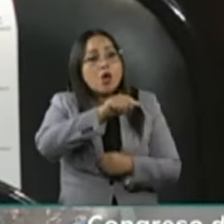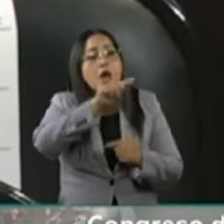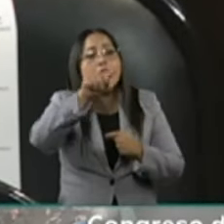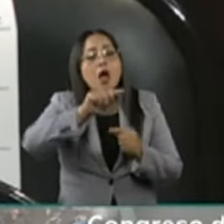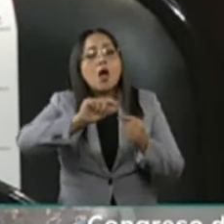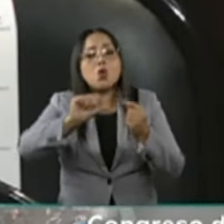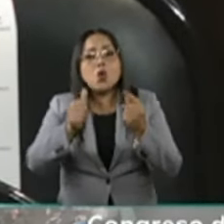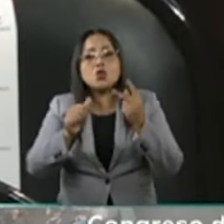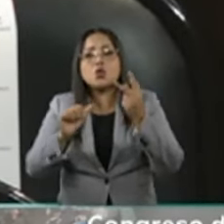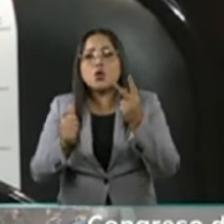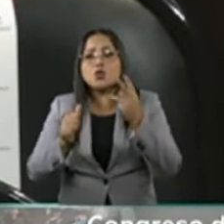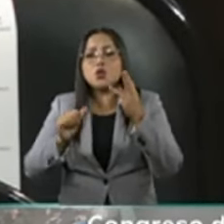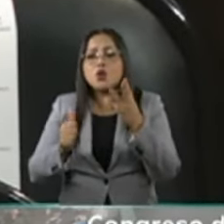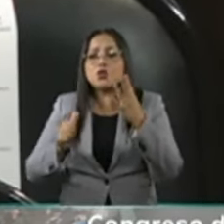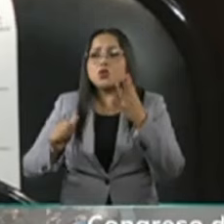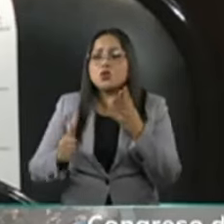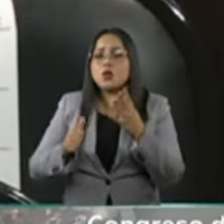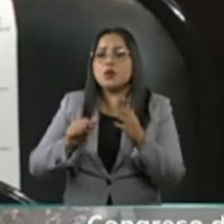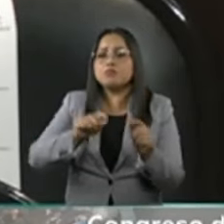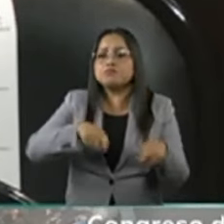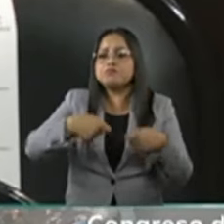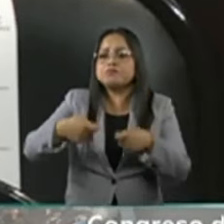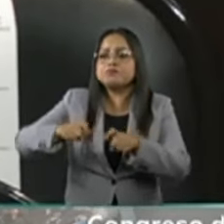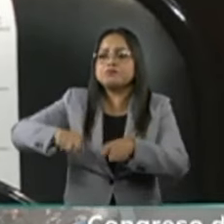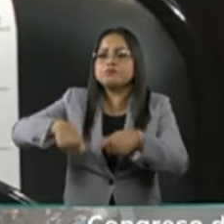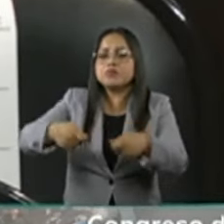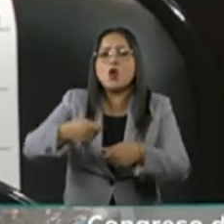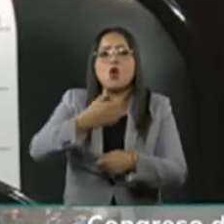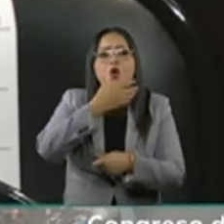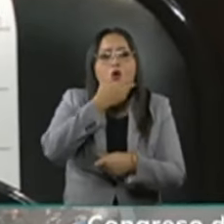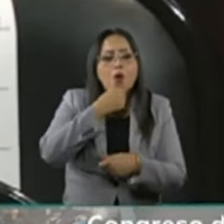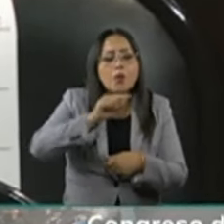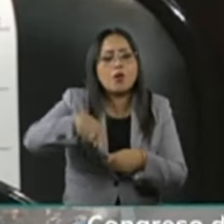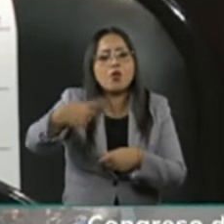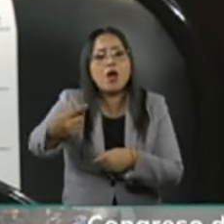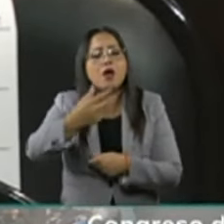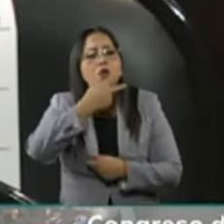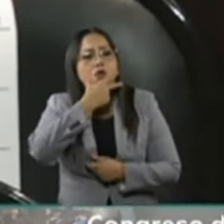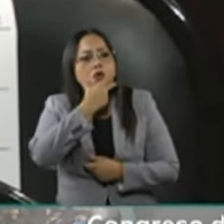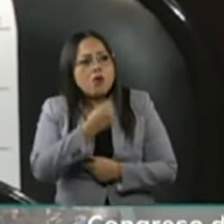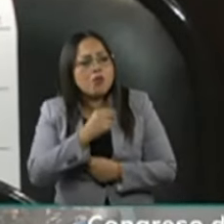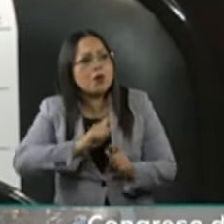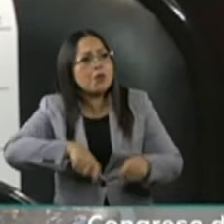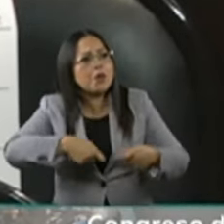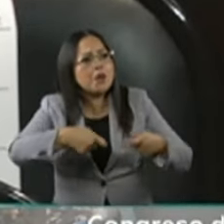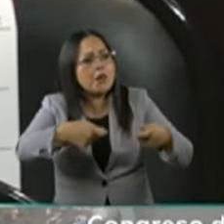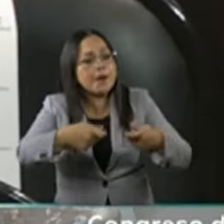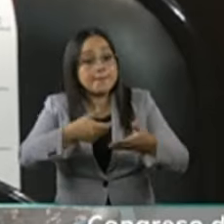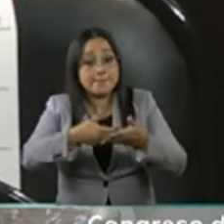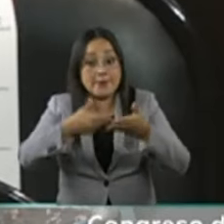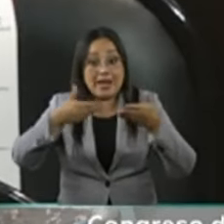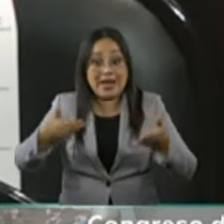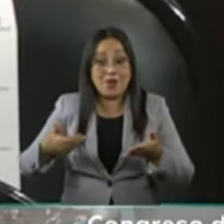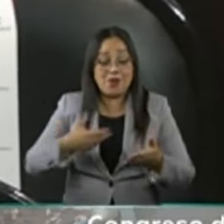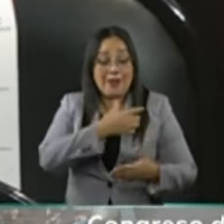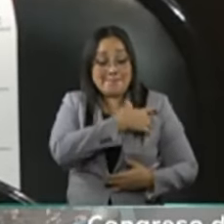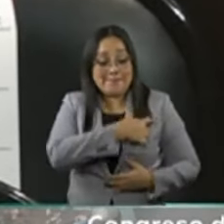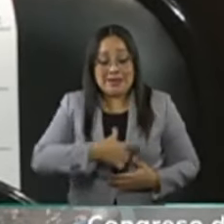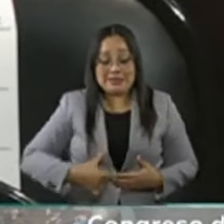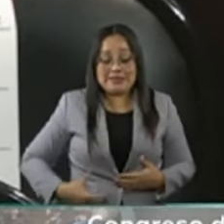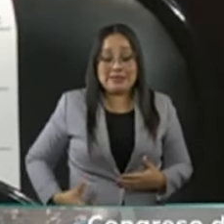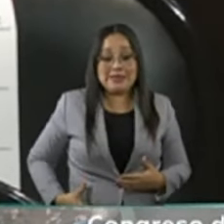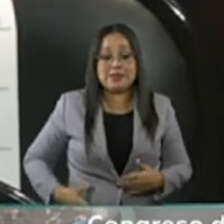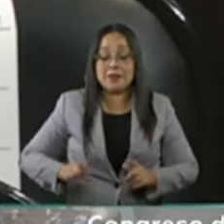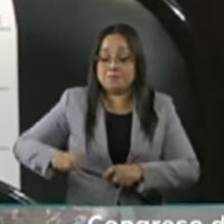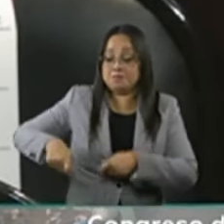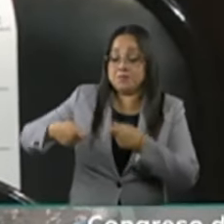presidencial de hombro a hombro, de hombre a hombre. Hoy la banda presidencial cambia